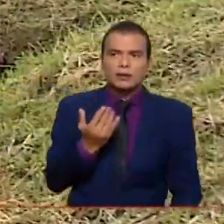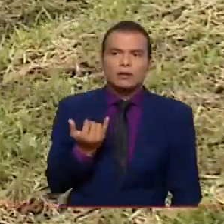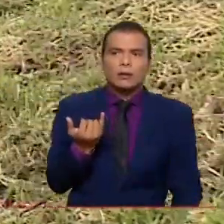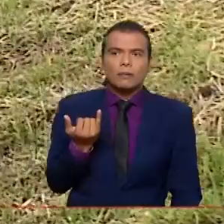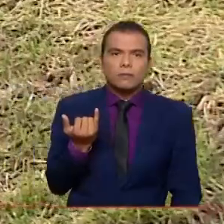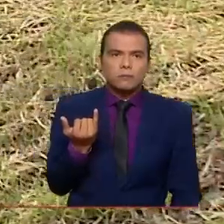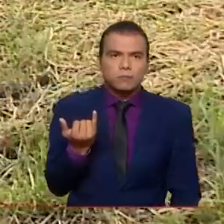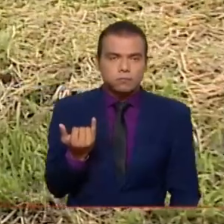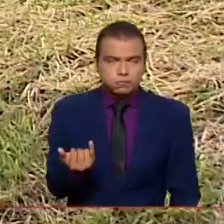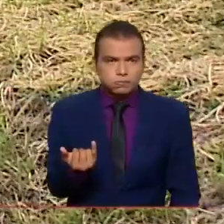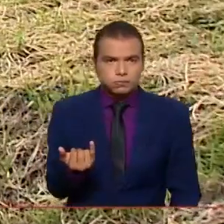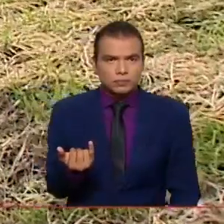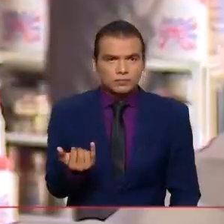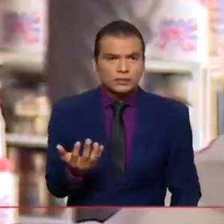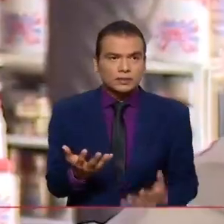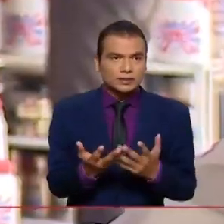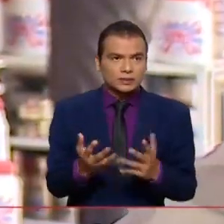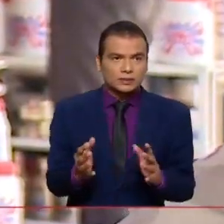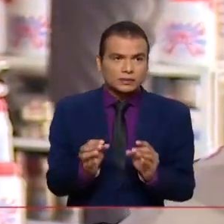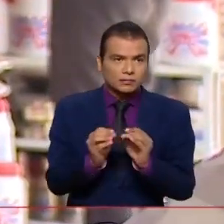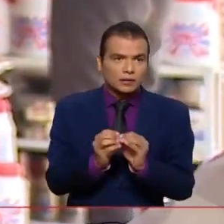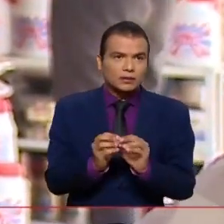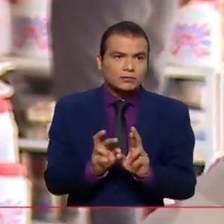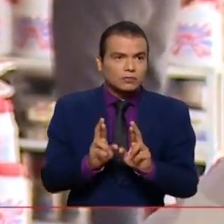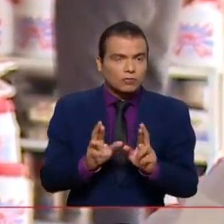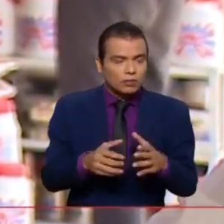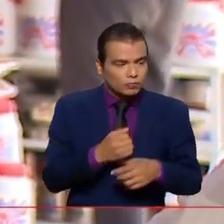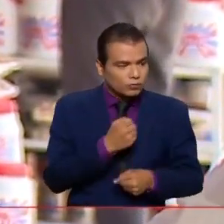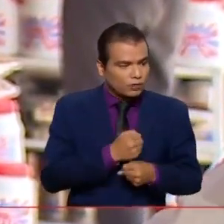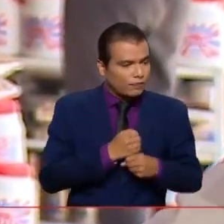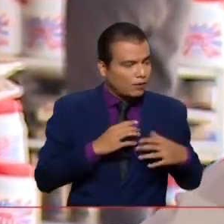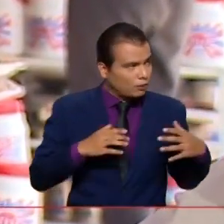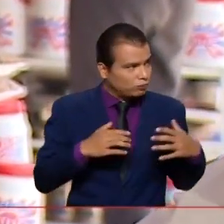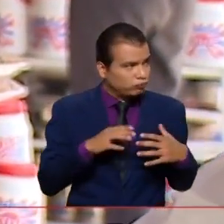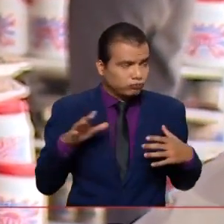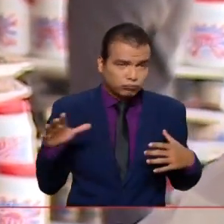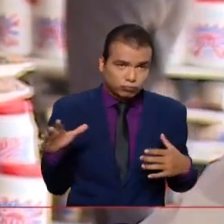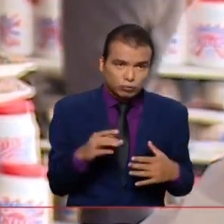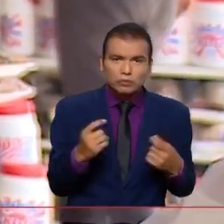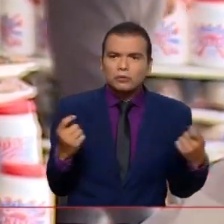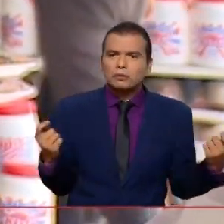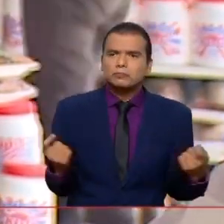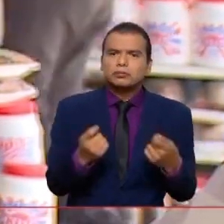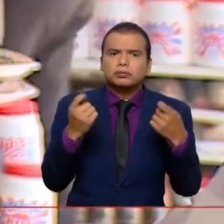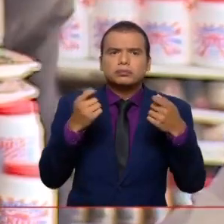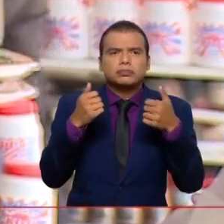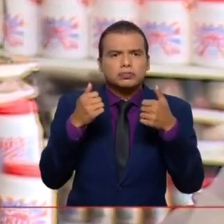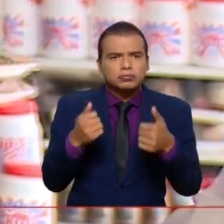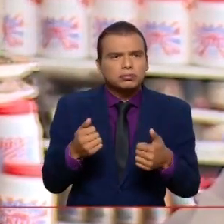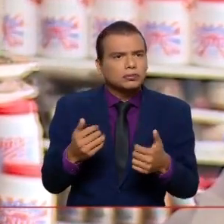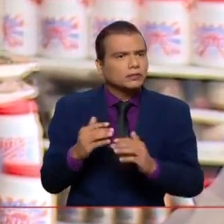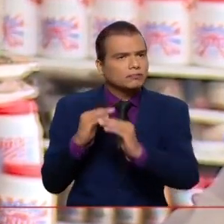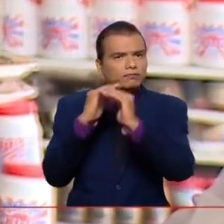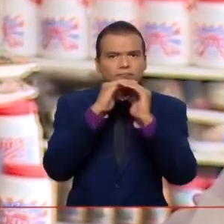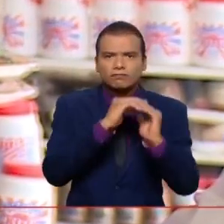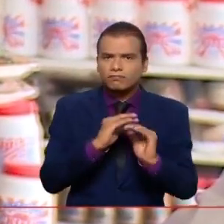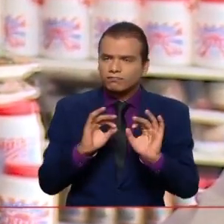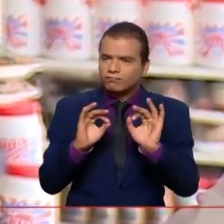volumen de ventas. La idea es que todos nuestros compañeros vendamos, que haya derecho de